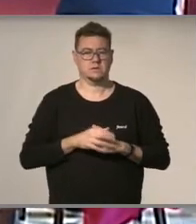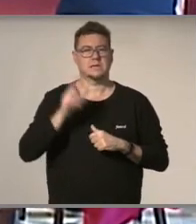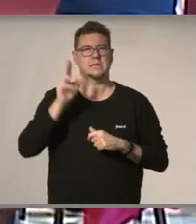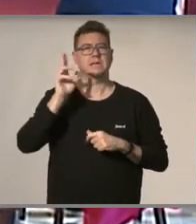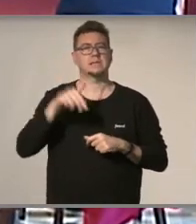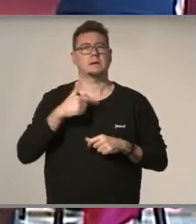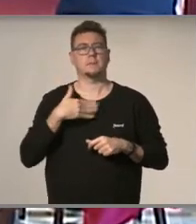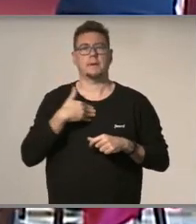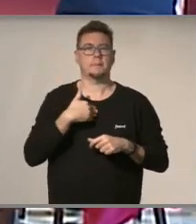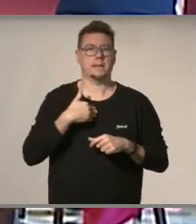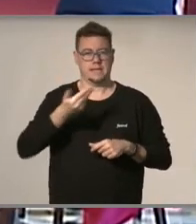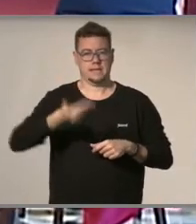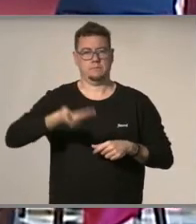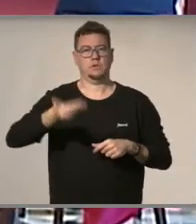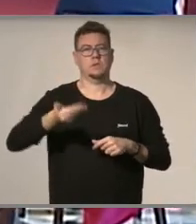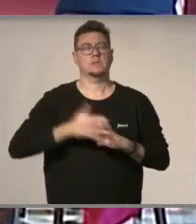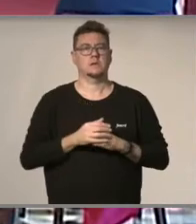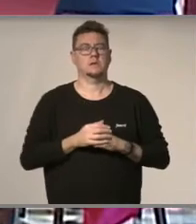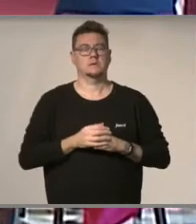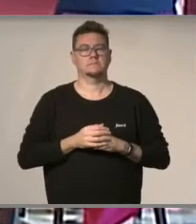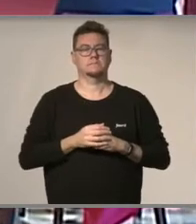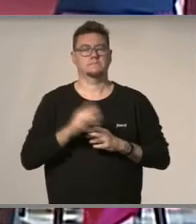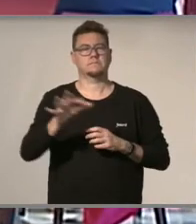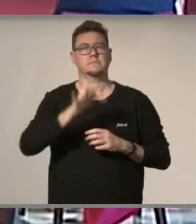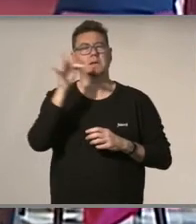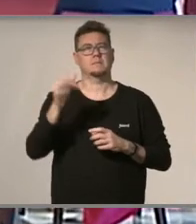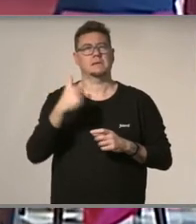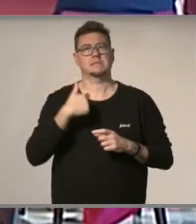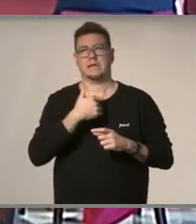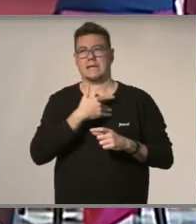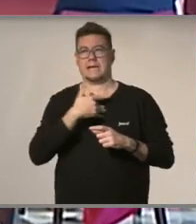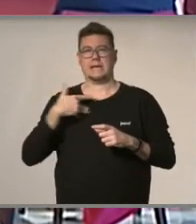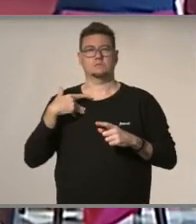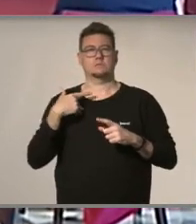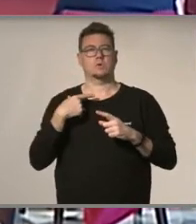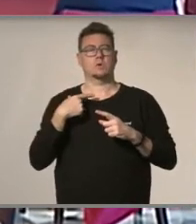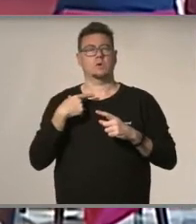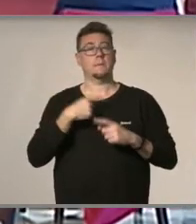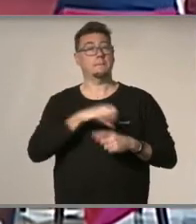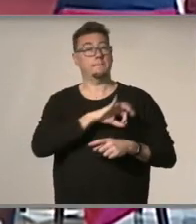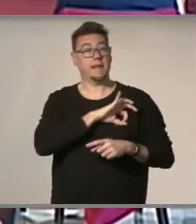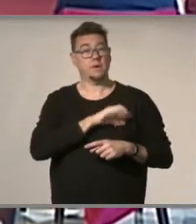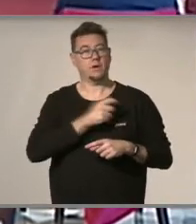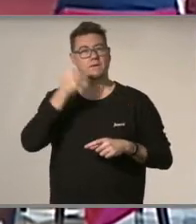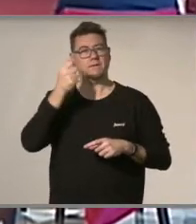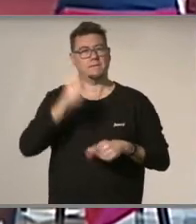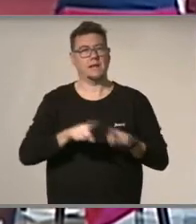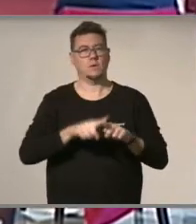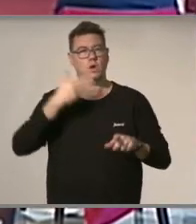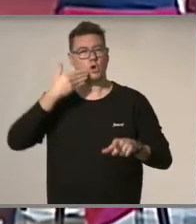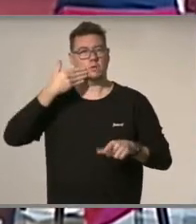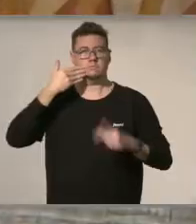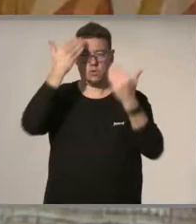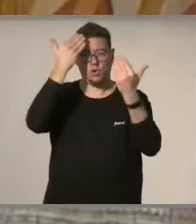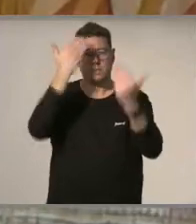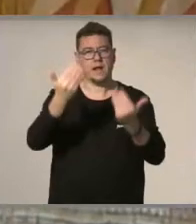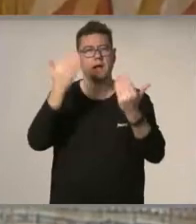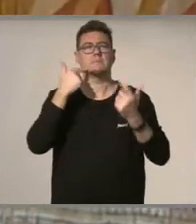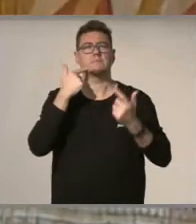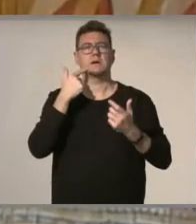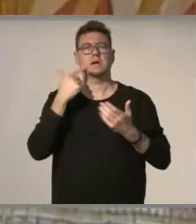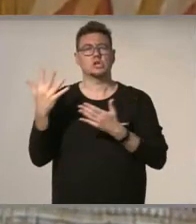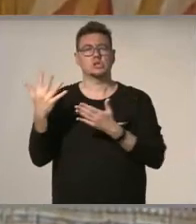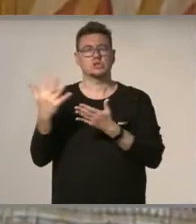tiene un papel muy importante. Además, hemos querido que este premio sirva también como homenaje a todos los